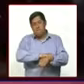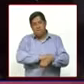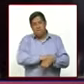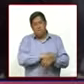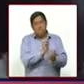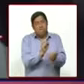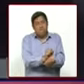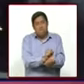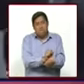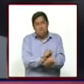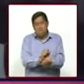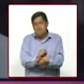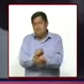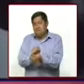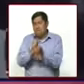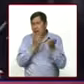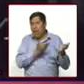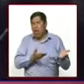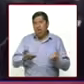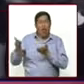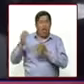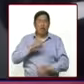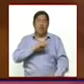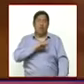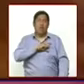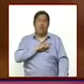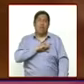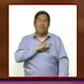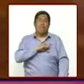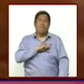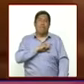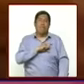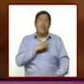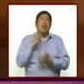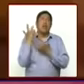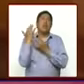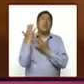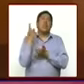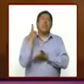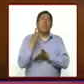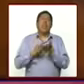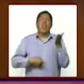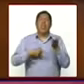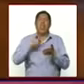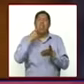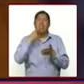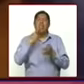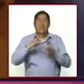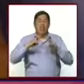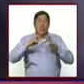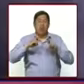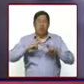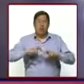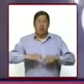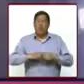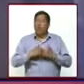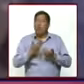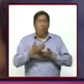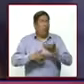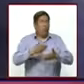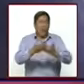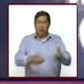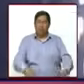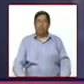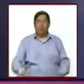y bueno, enviado hasta celdas de la policía. Vamos a estar esperando qué es lo que dicen las investigaciones y también cómo avanza este